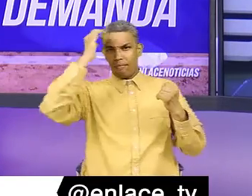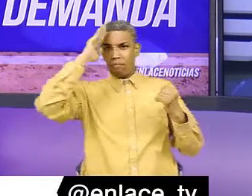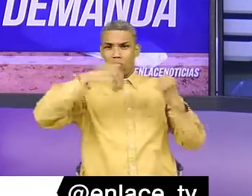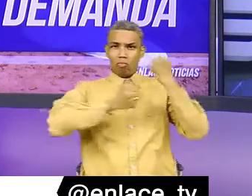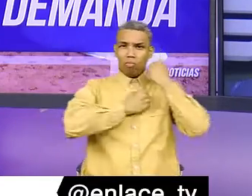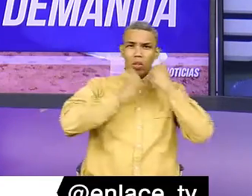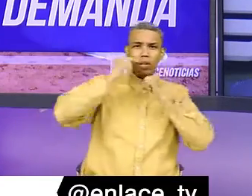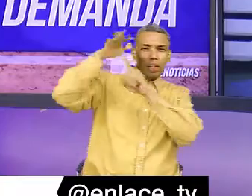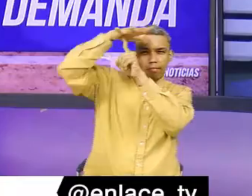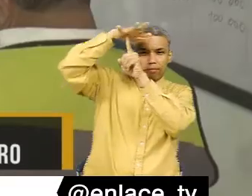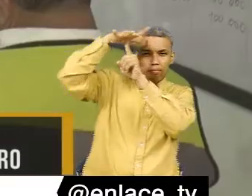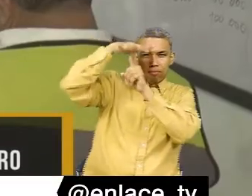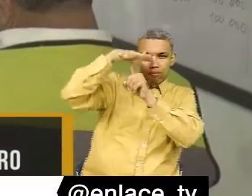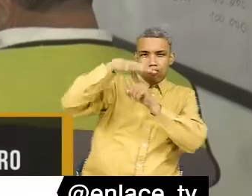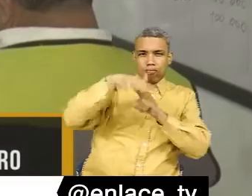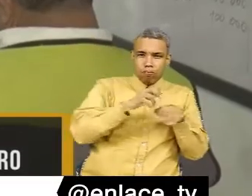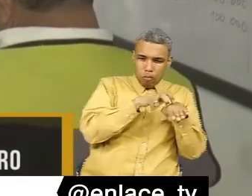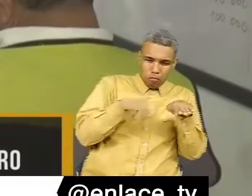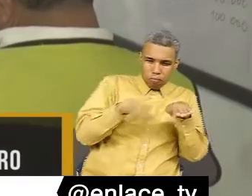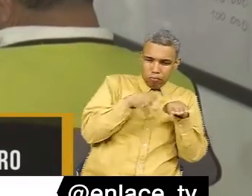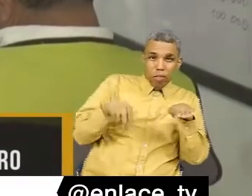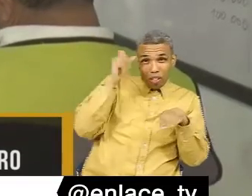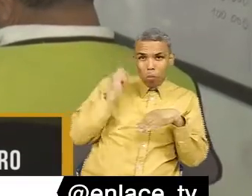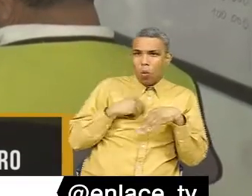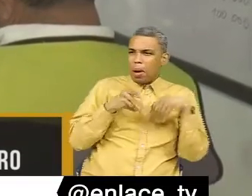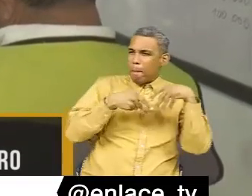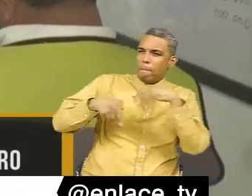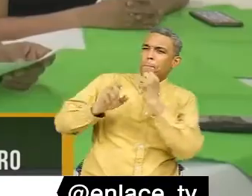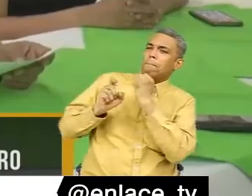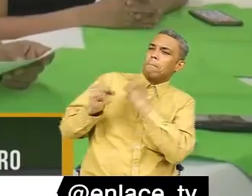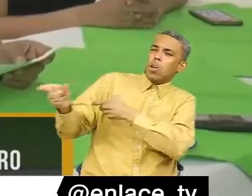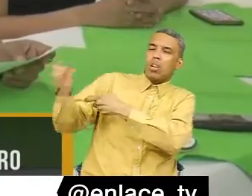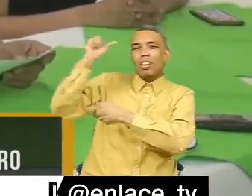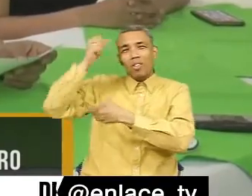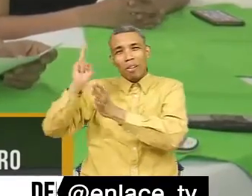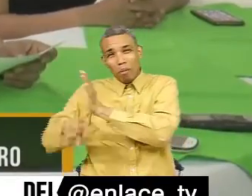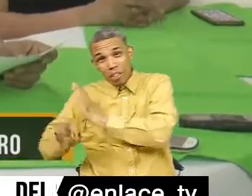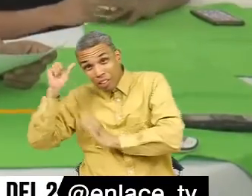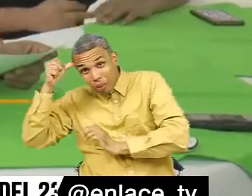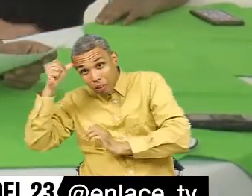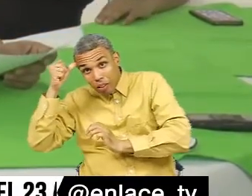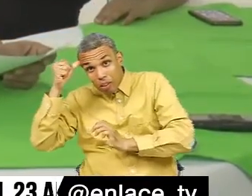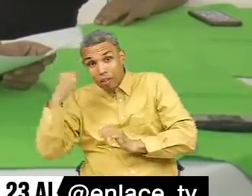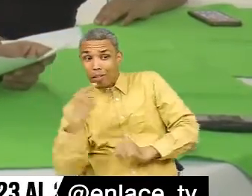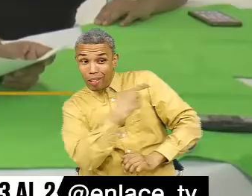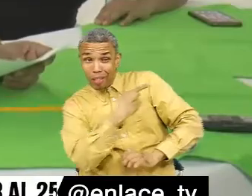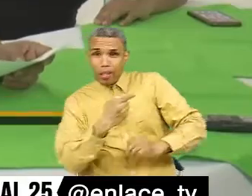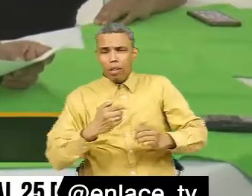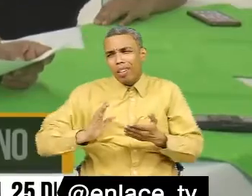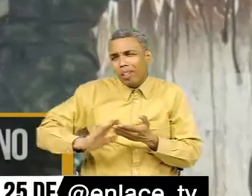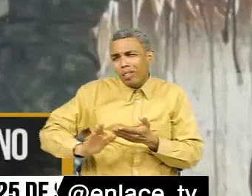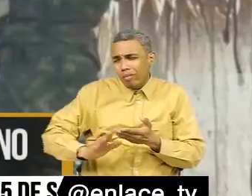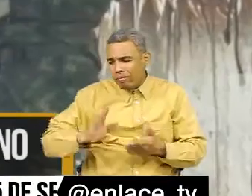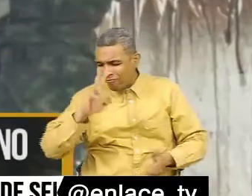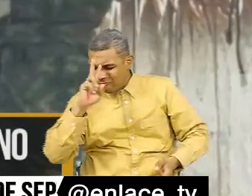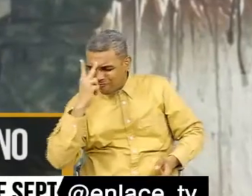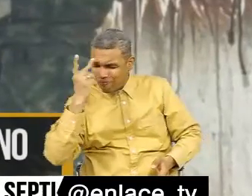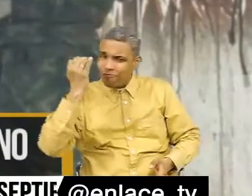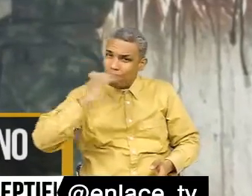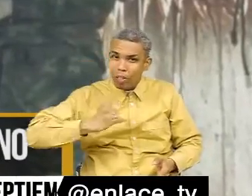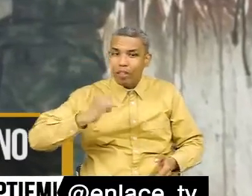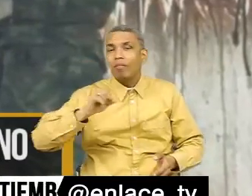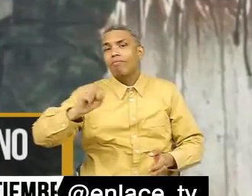Bolívar. En rueda de prensa, la Corporación Credos ha asegurado que las fuerzas militares a través de la Quinta Brigada reconocieron que fue un error militar el hecho